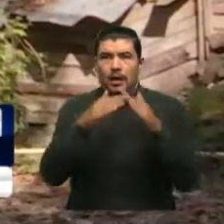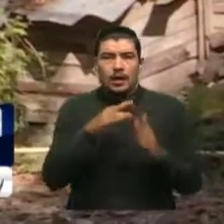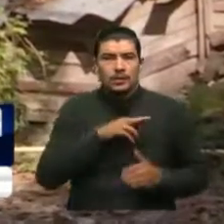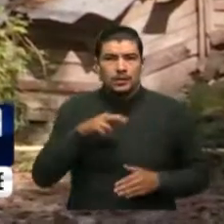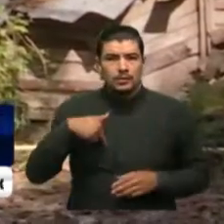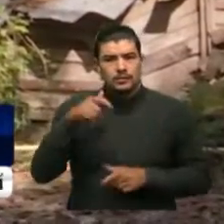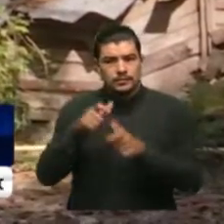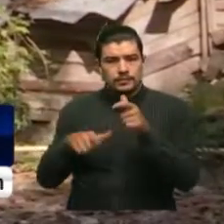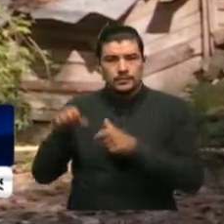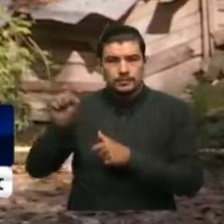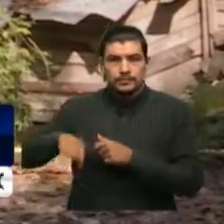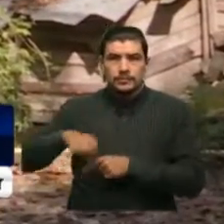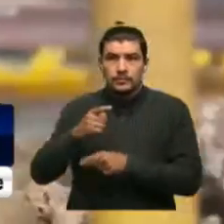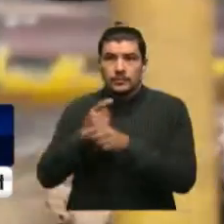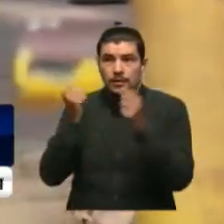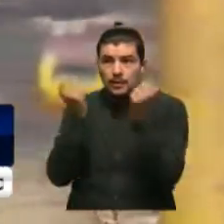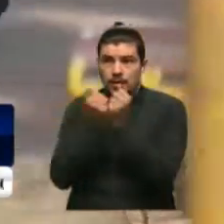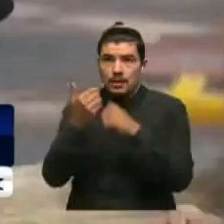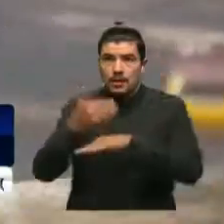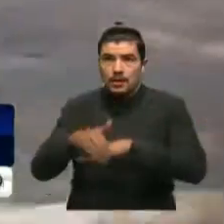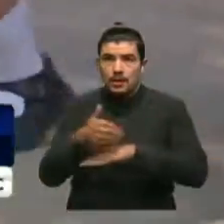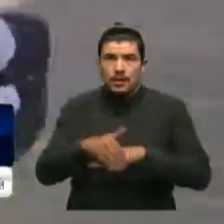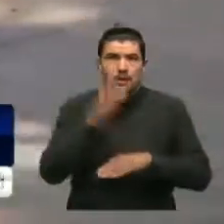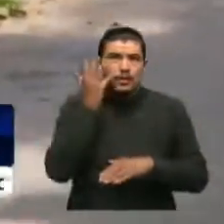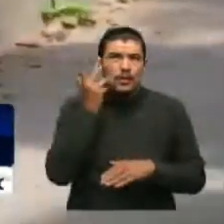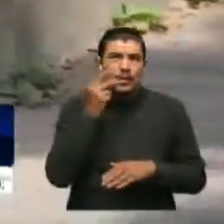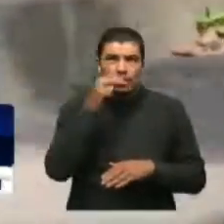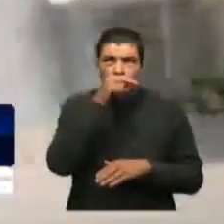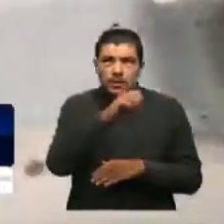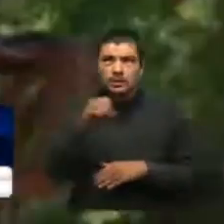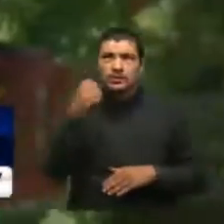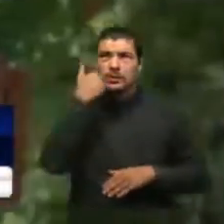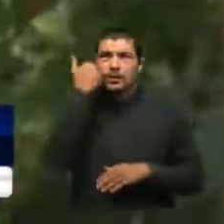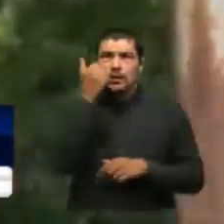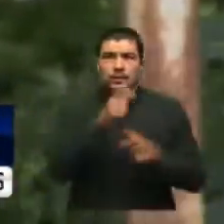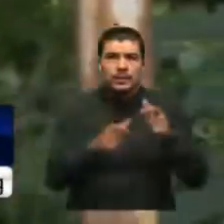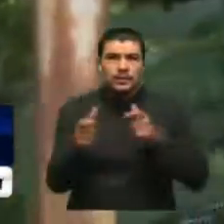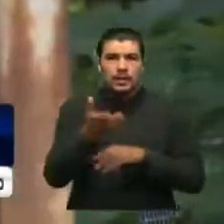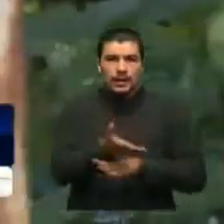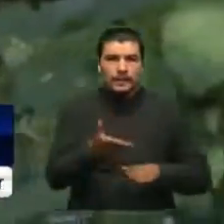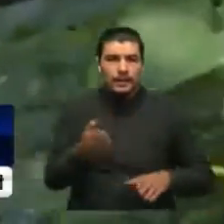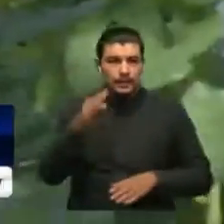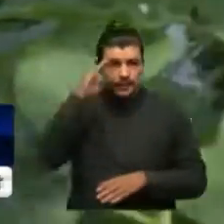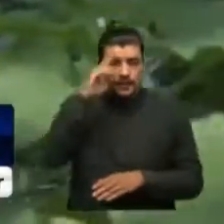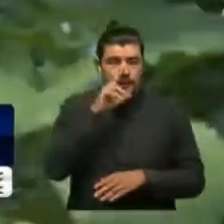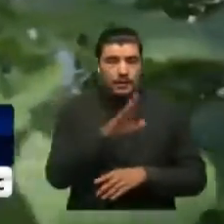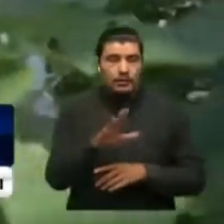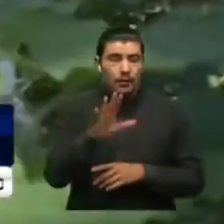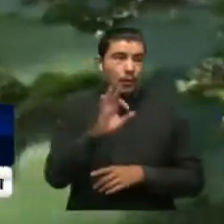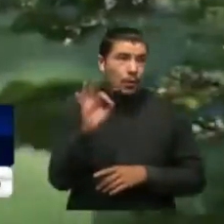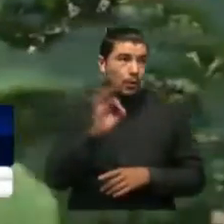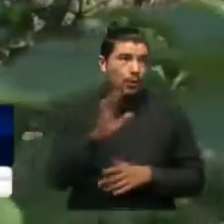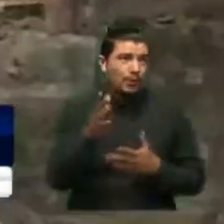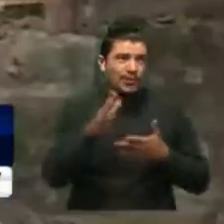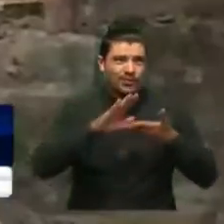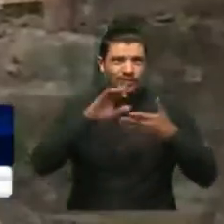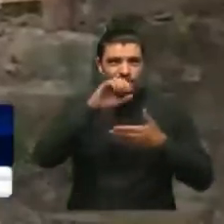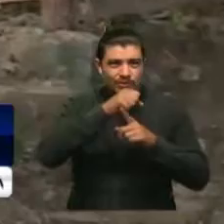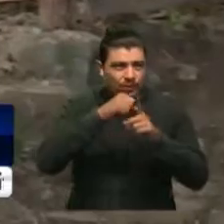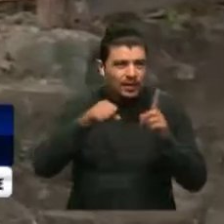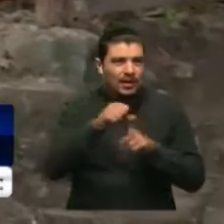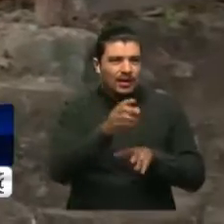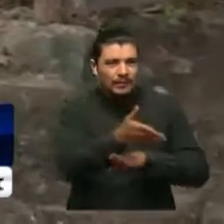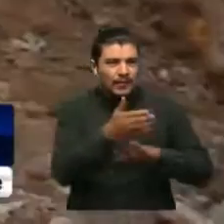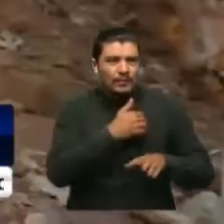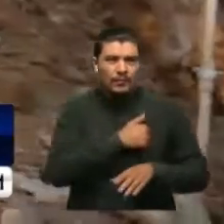por estas estrechas calles a diario transitan decenas de niños y adultos mayores que piden a las autoridades no esperar a que se vuelva a presentar